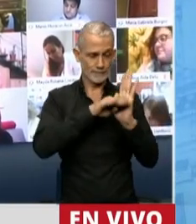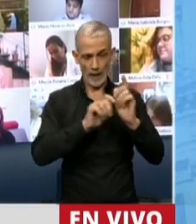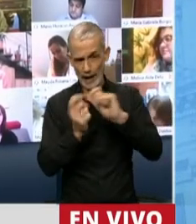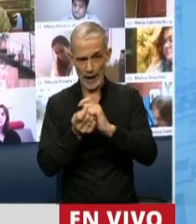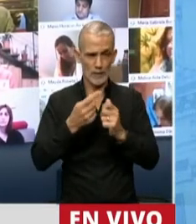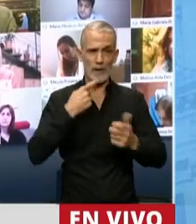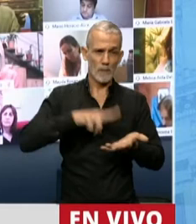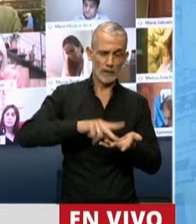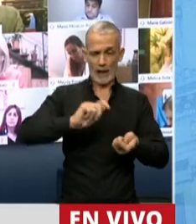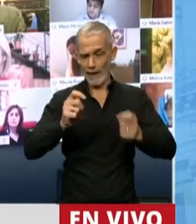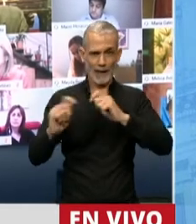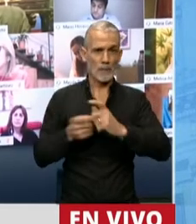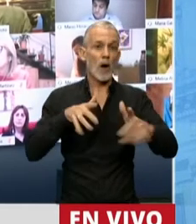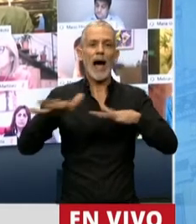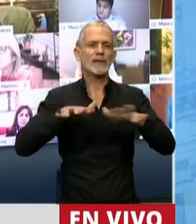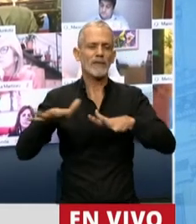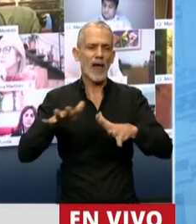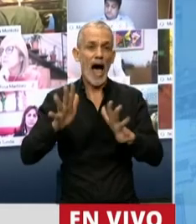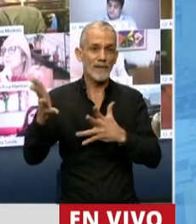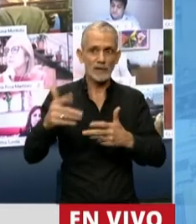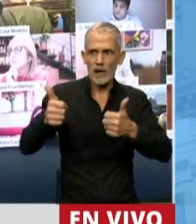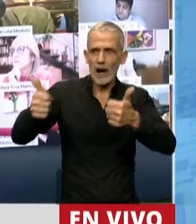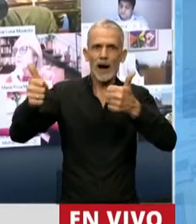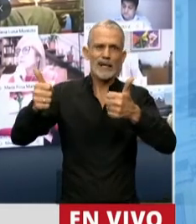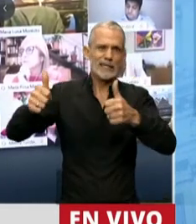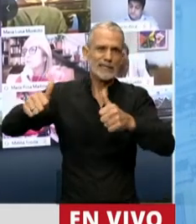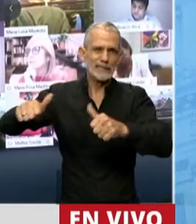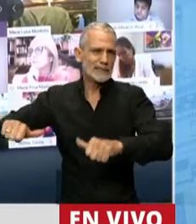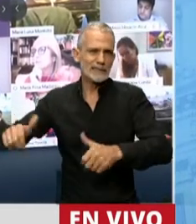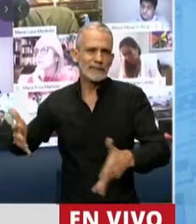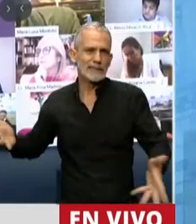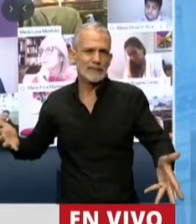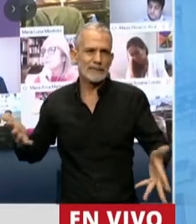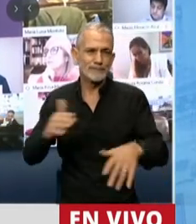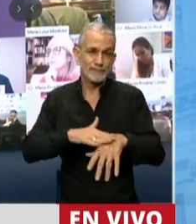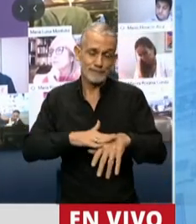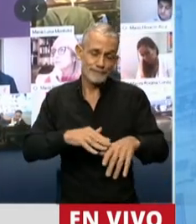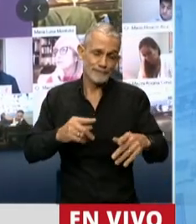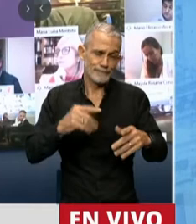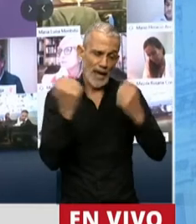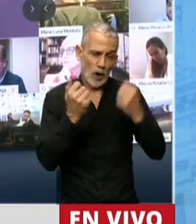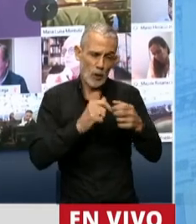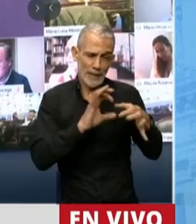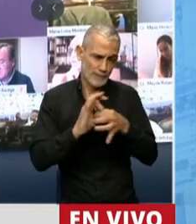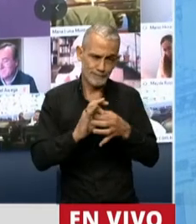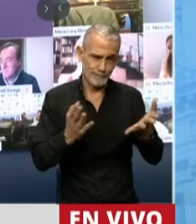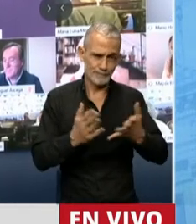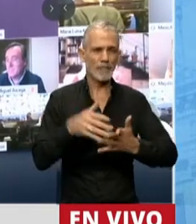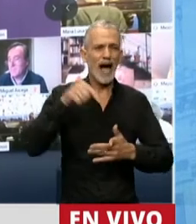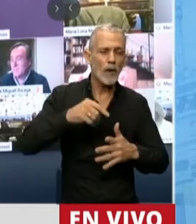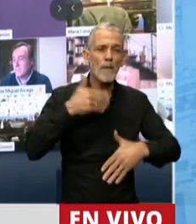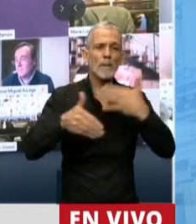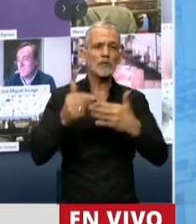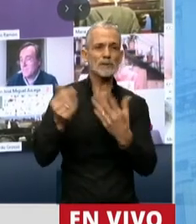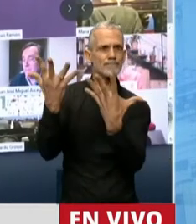los que hacen que una actividad muchas veces atraviese situaciones de dificultad. En este caso particular, con el proceso